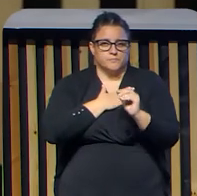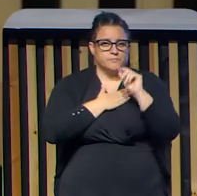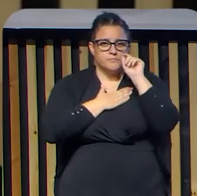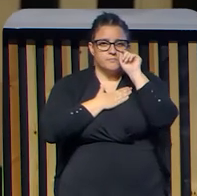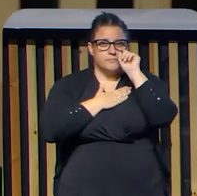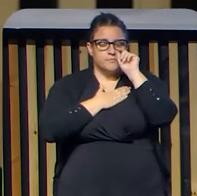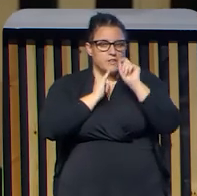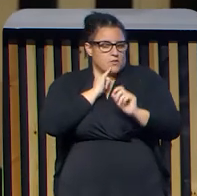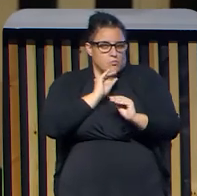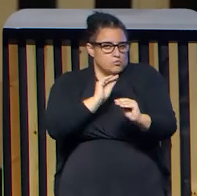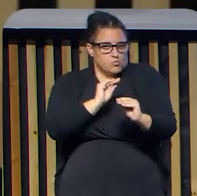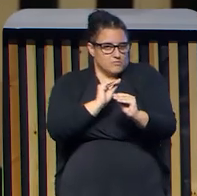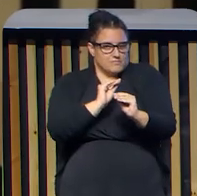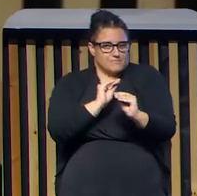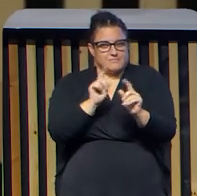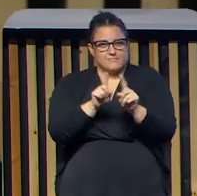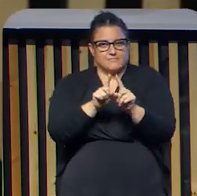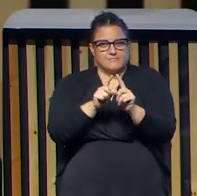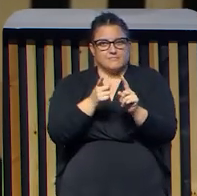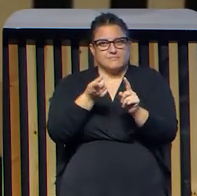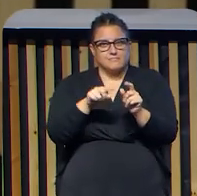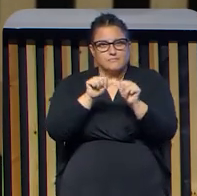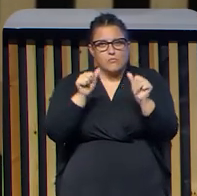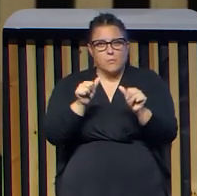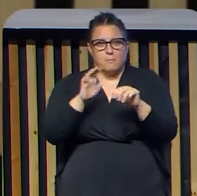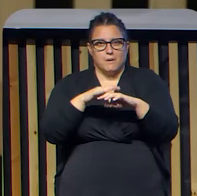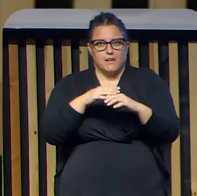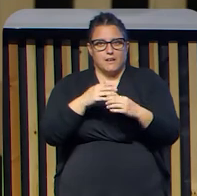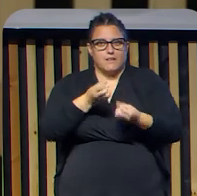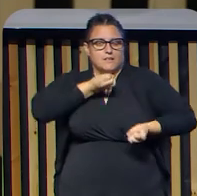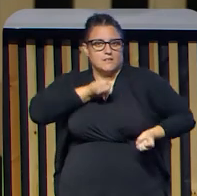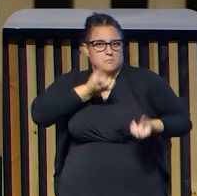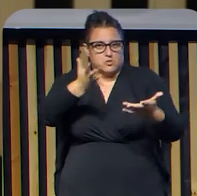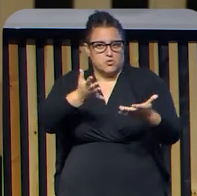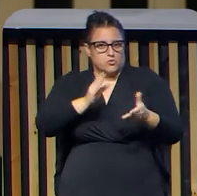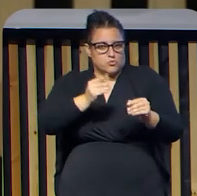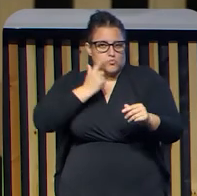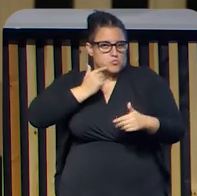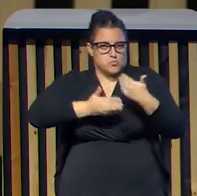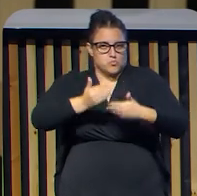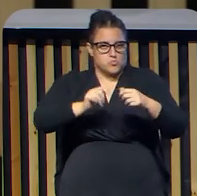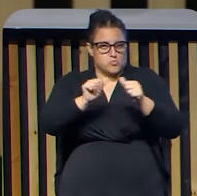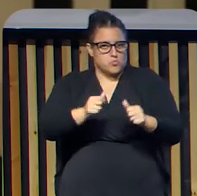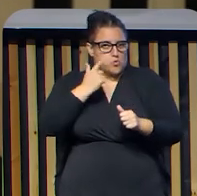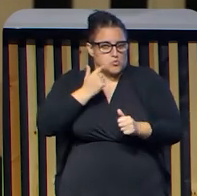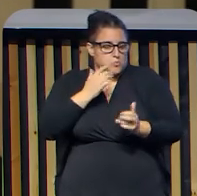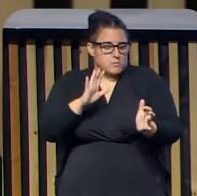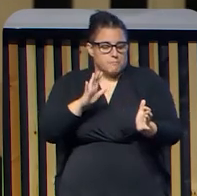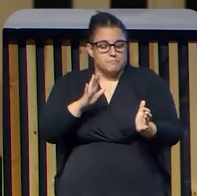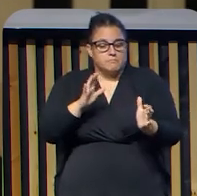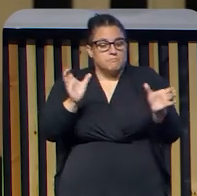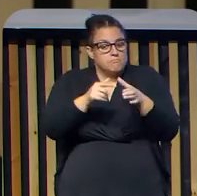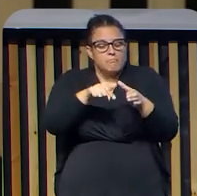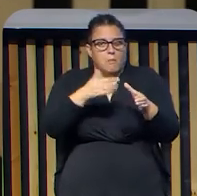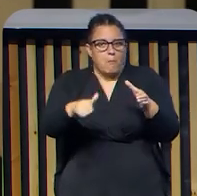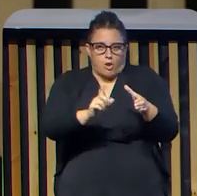y no es malo o sea cada campo de conocimiento necesita tener sus palabras precisas para